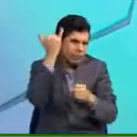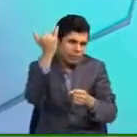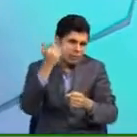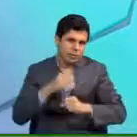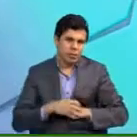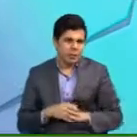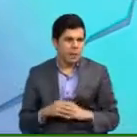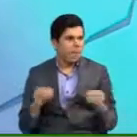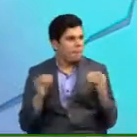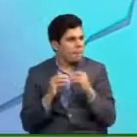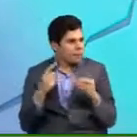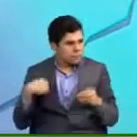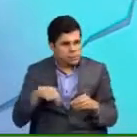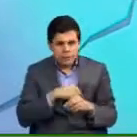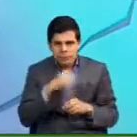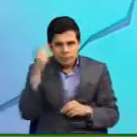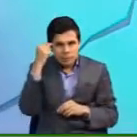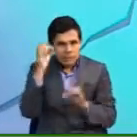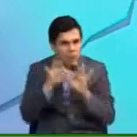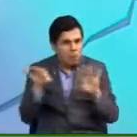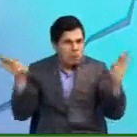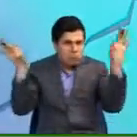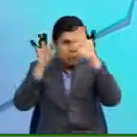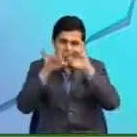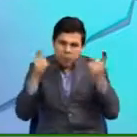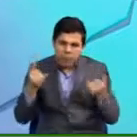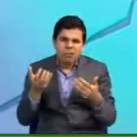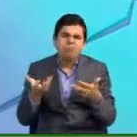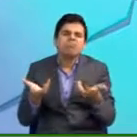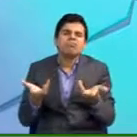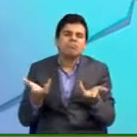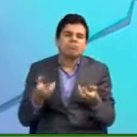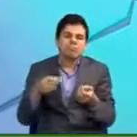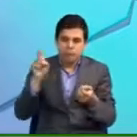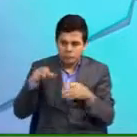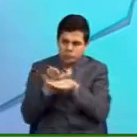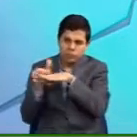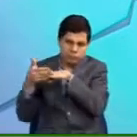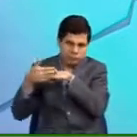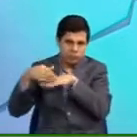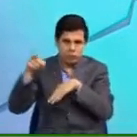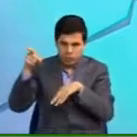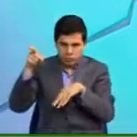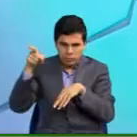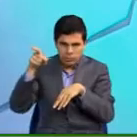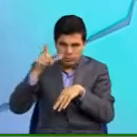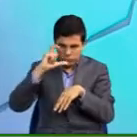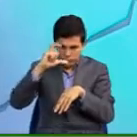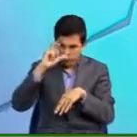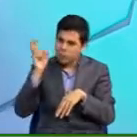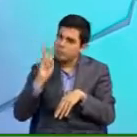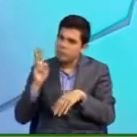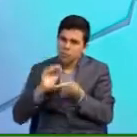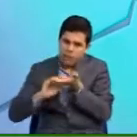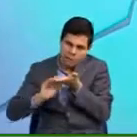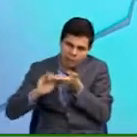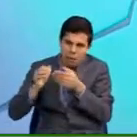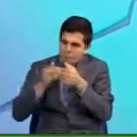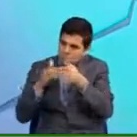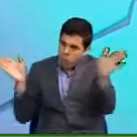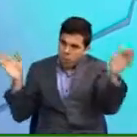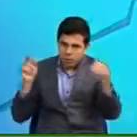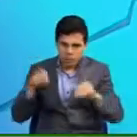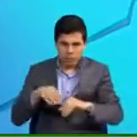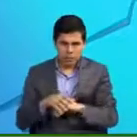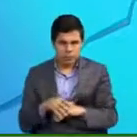y en general para toda la economía regional es lograr que la frontera se abra a la primera petición que creemos se